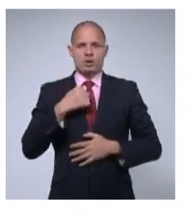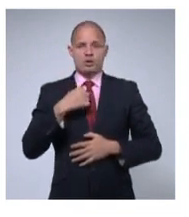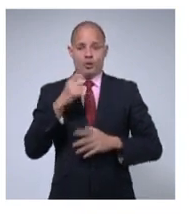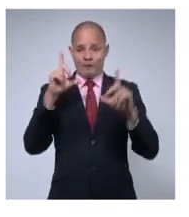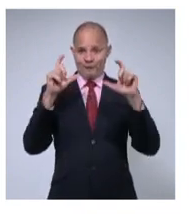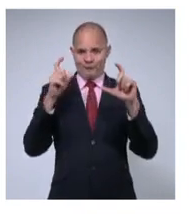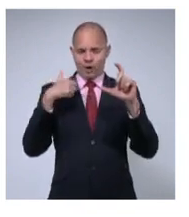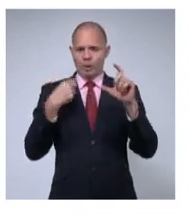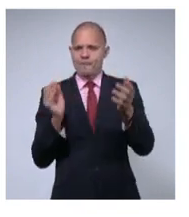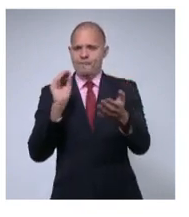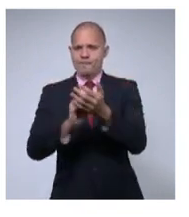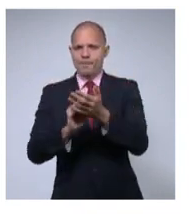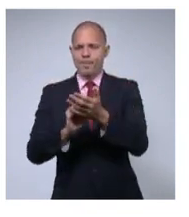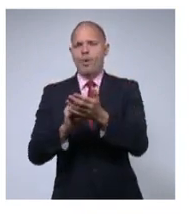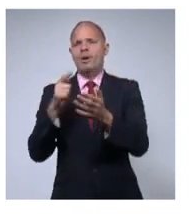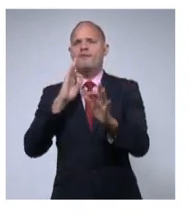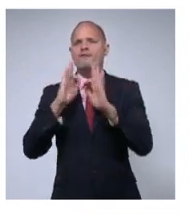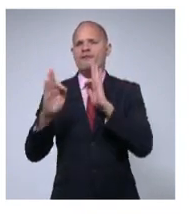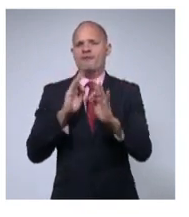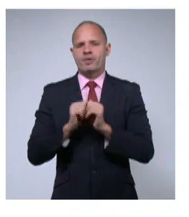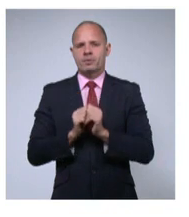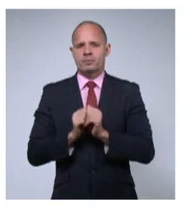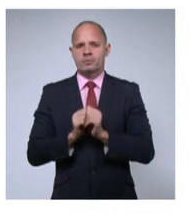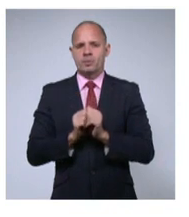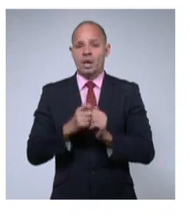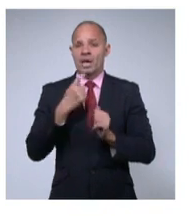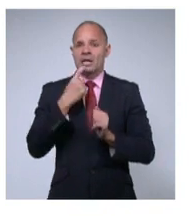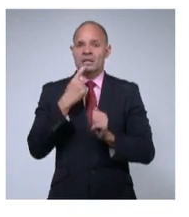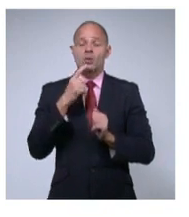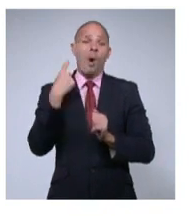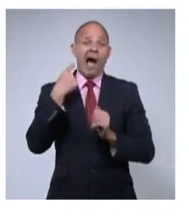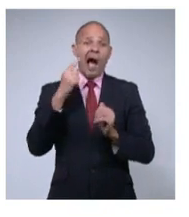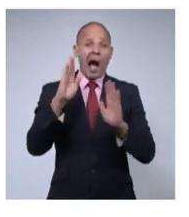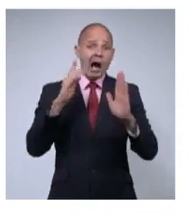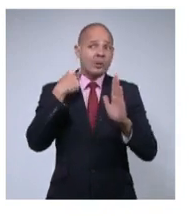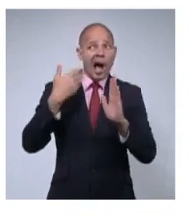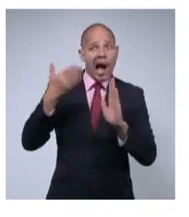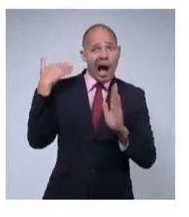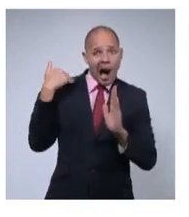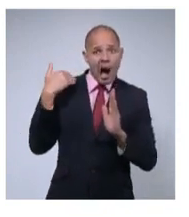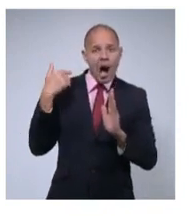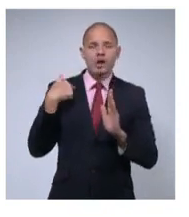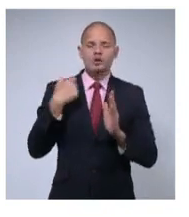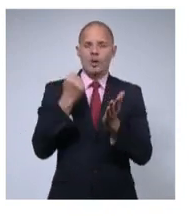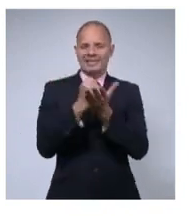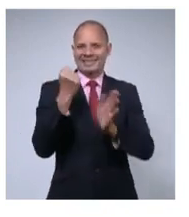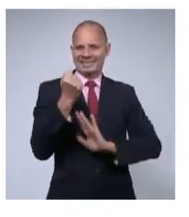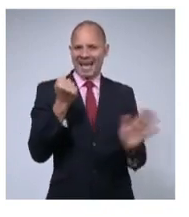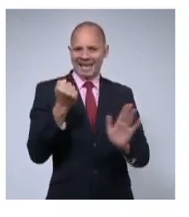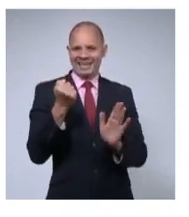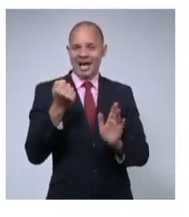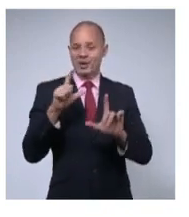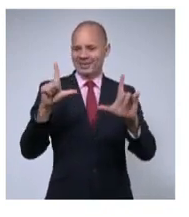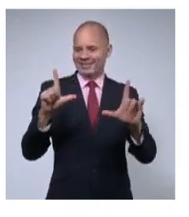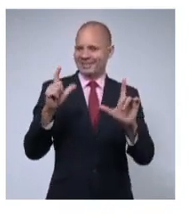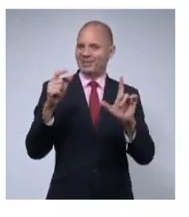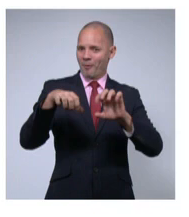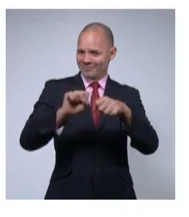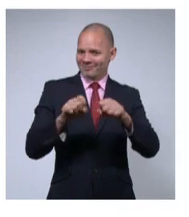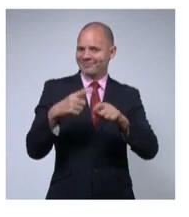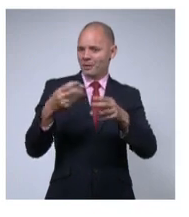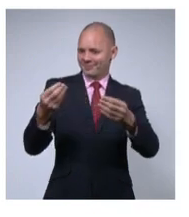nuestra revolución, mostrando una foto de mi graduación hace un año atrás con mis compañeras, recibiendo nuestro título, y quiero que